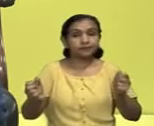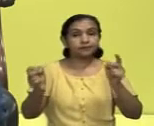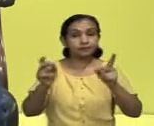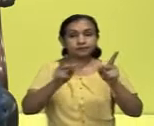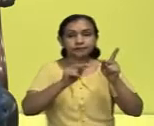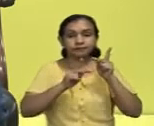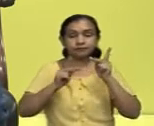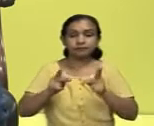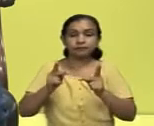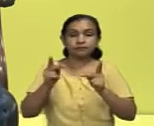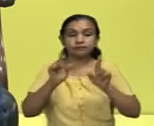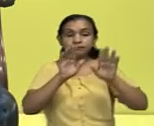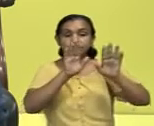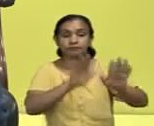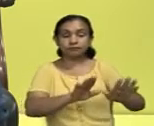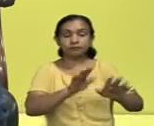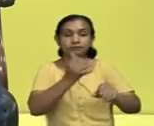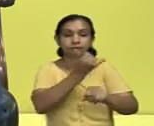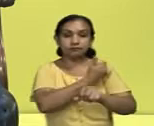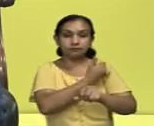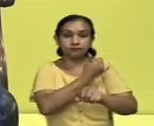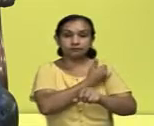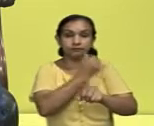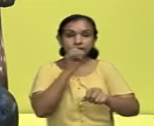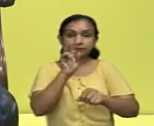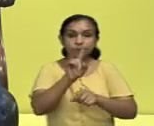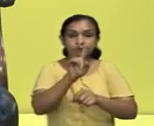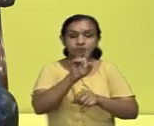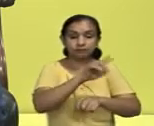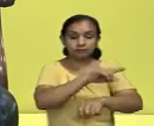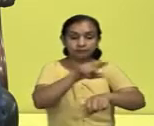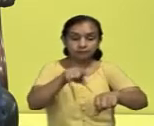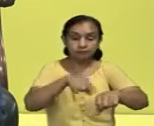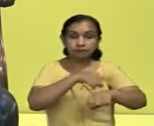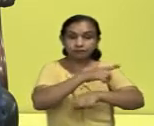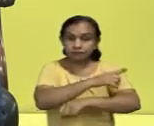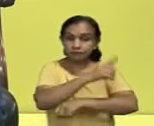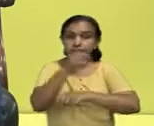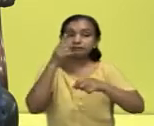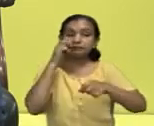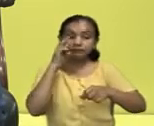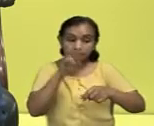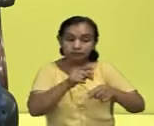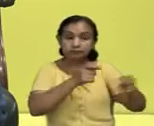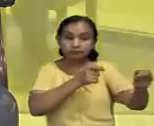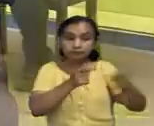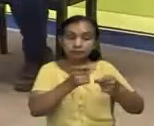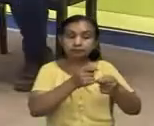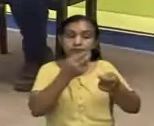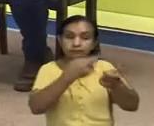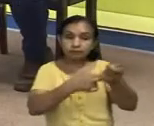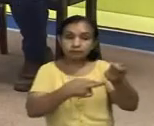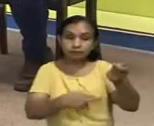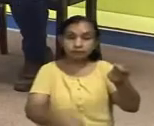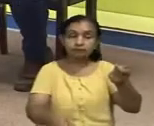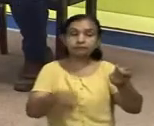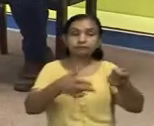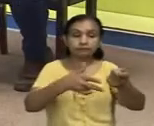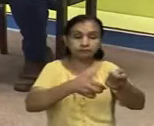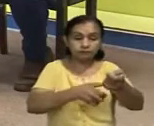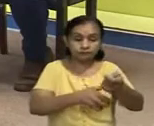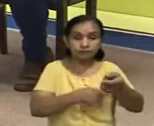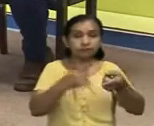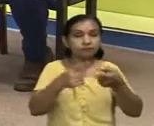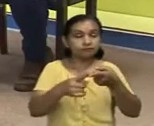dejamos hospitalizados o en observación por 24 horas para un seguimiento, para ver cómo van sus plaquetas, sus presiones, si no